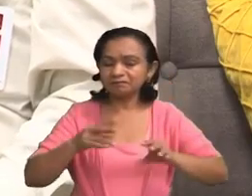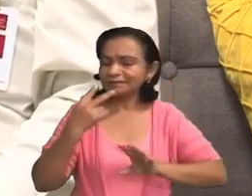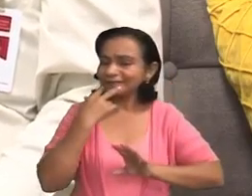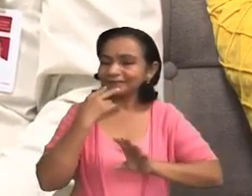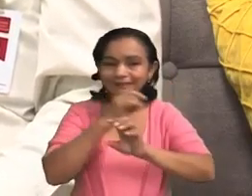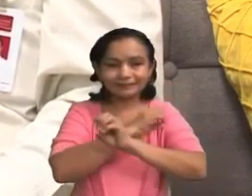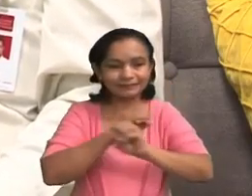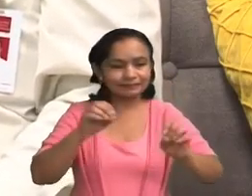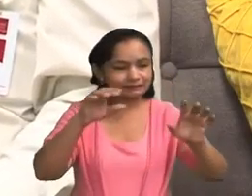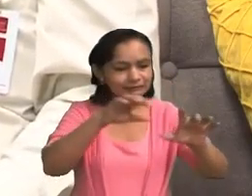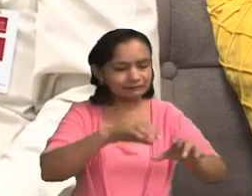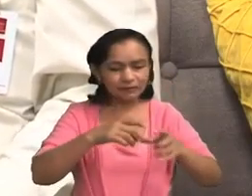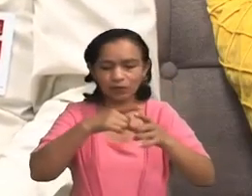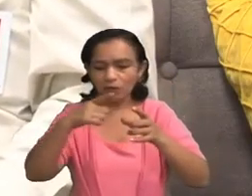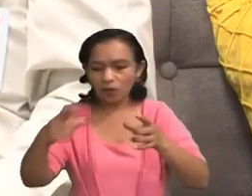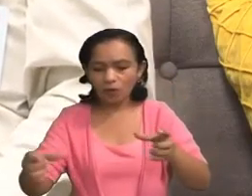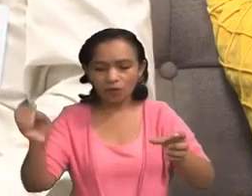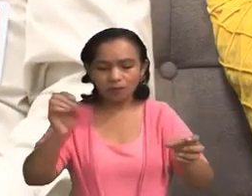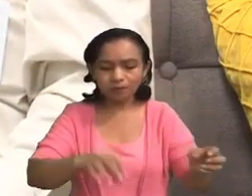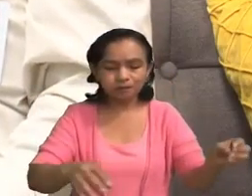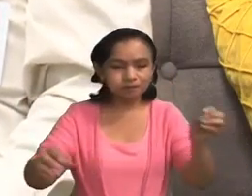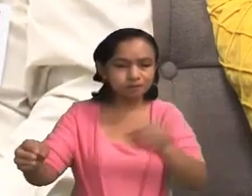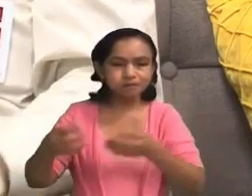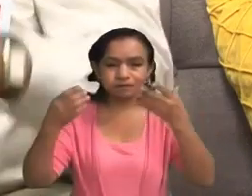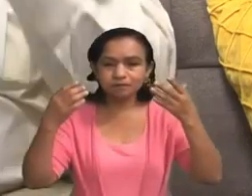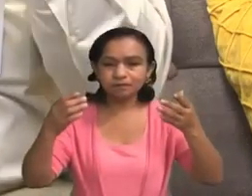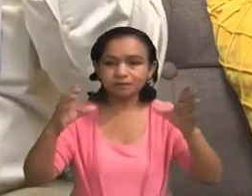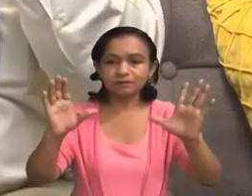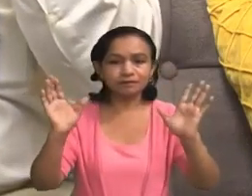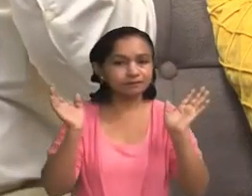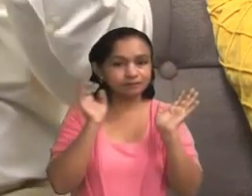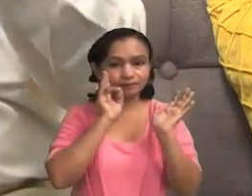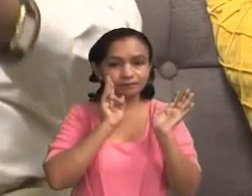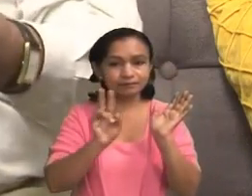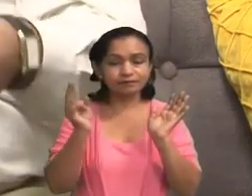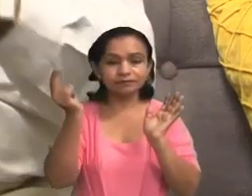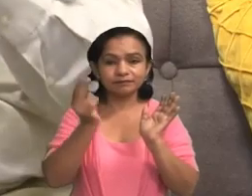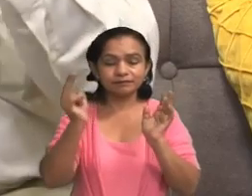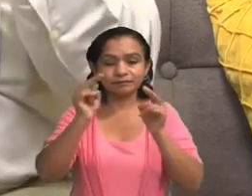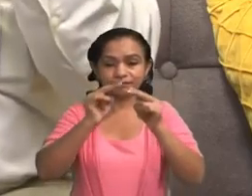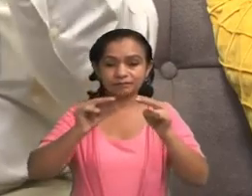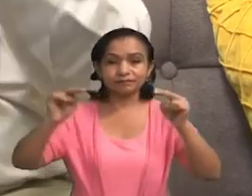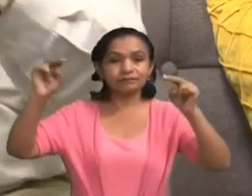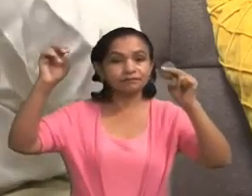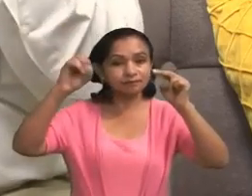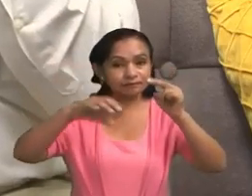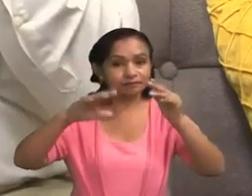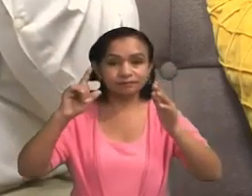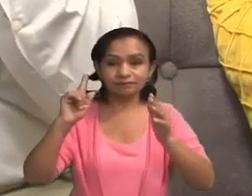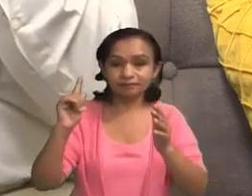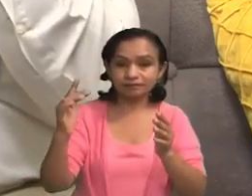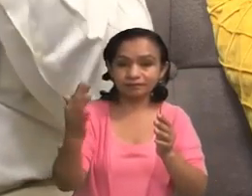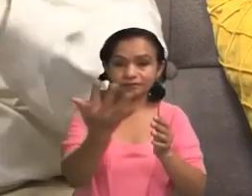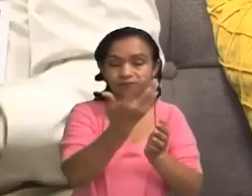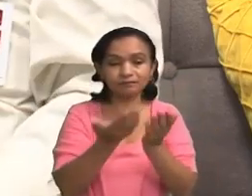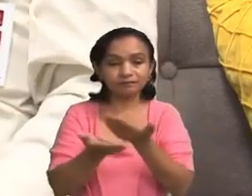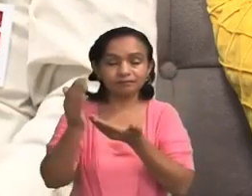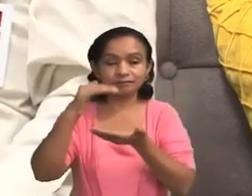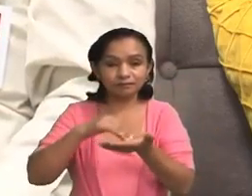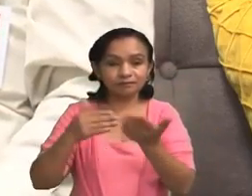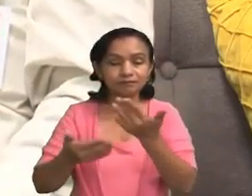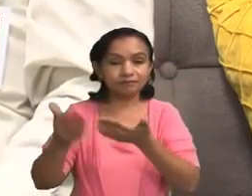el rastrojo es incorporado en el suelo, ¿verdad? Desde el punto de vista del uso de la energía, todo tiene que ser renovable,